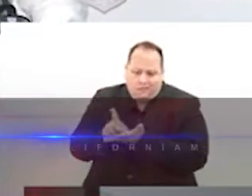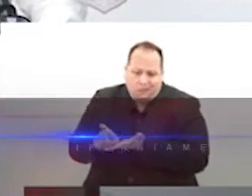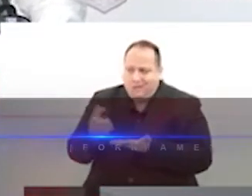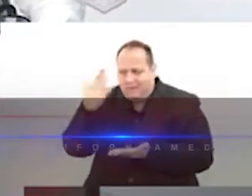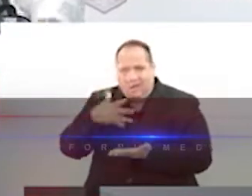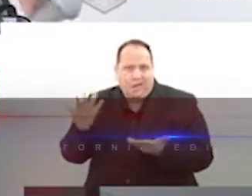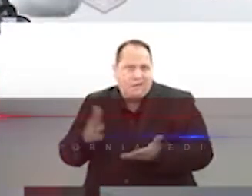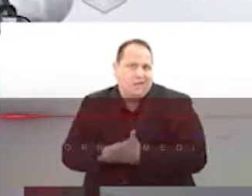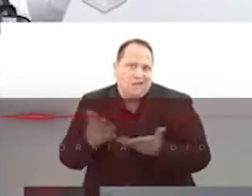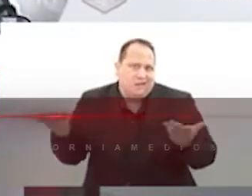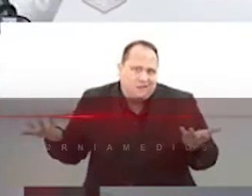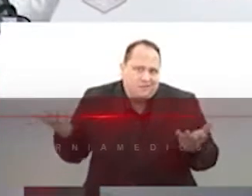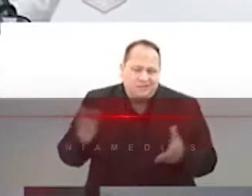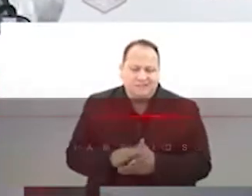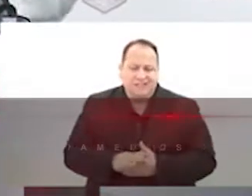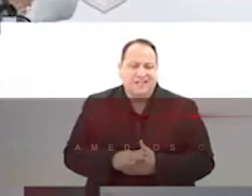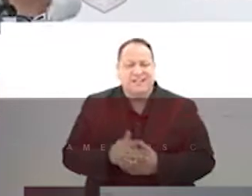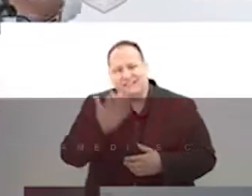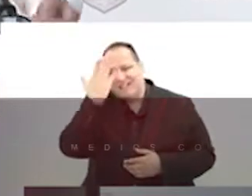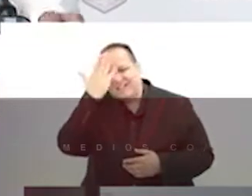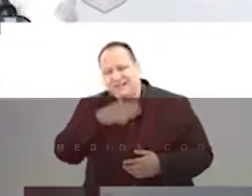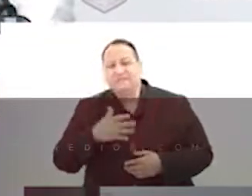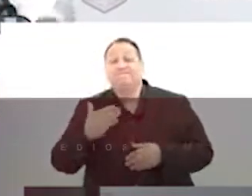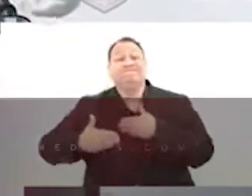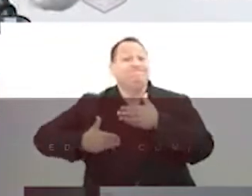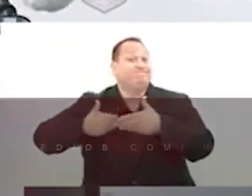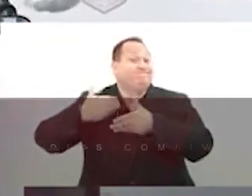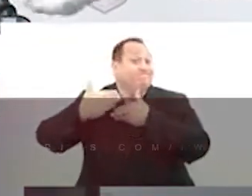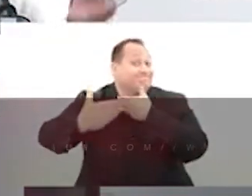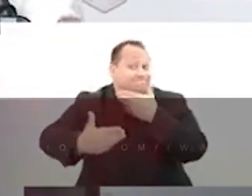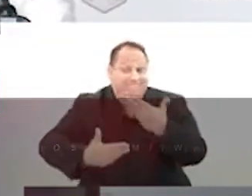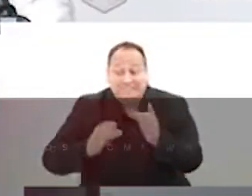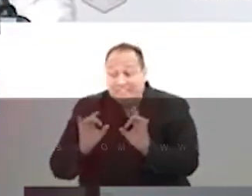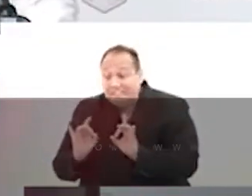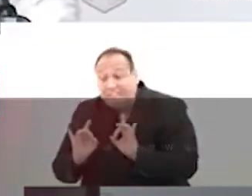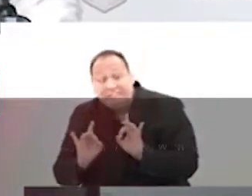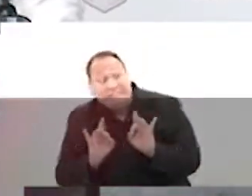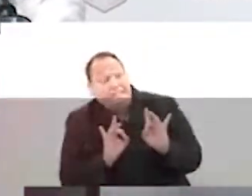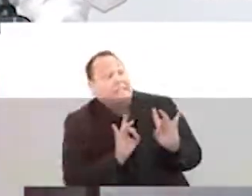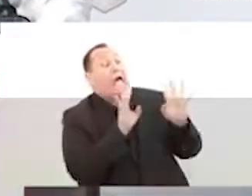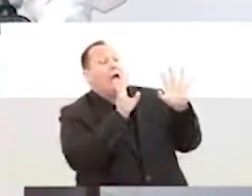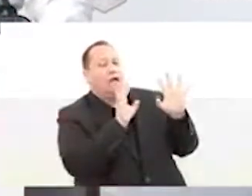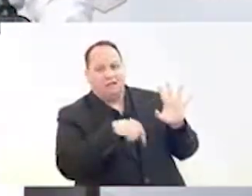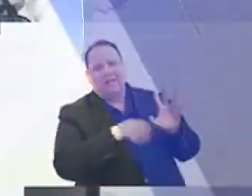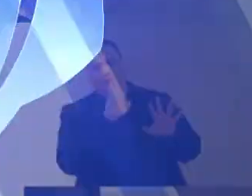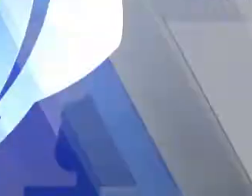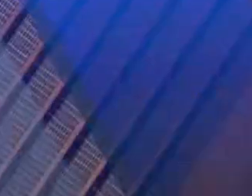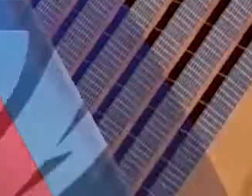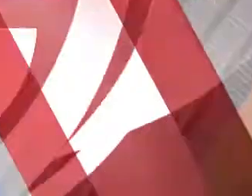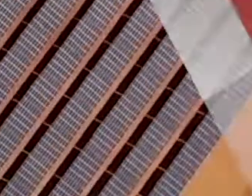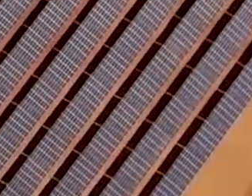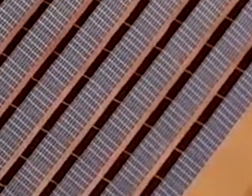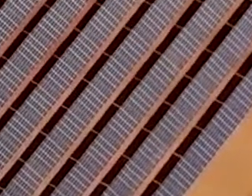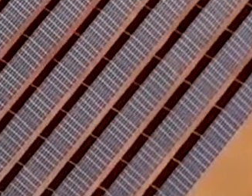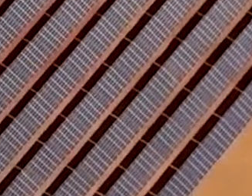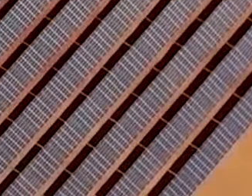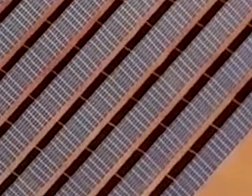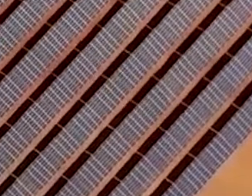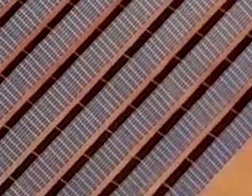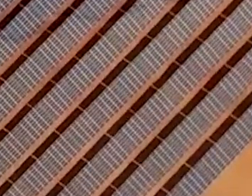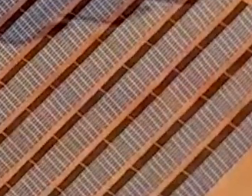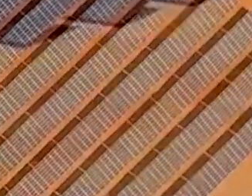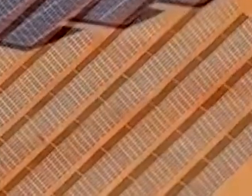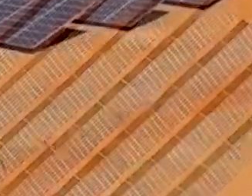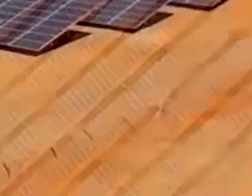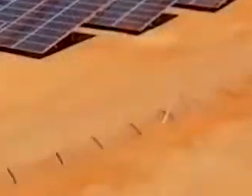ignora lamentablemente y que ocurren, bueno, después situaciones como las que se está viviendo en Baja California. Y es que la actual administración